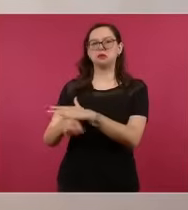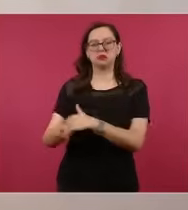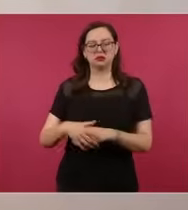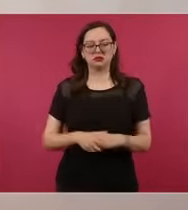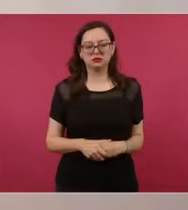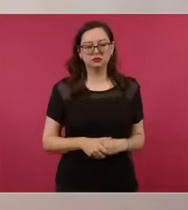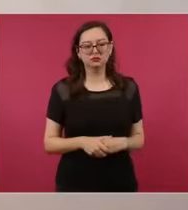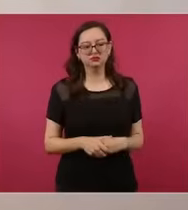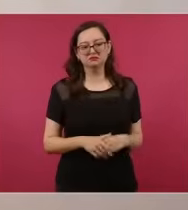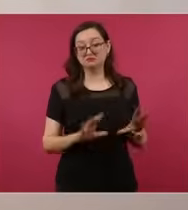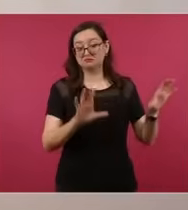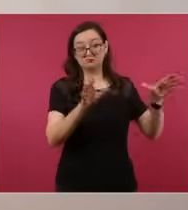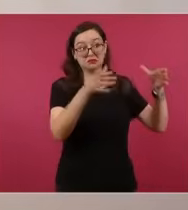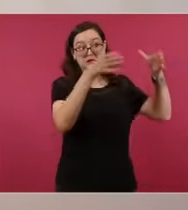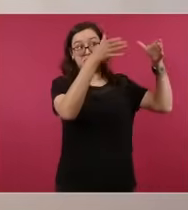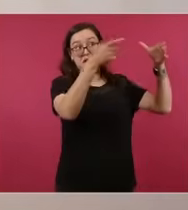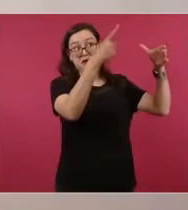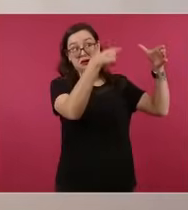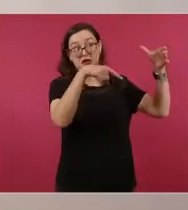con eso.